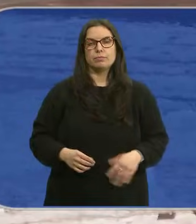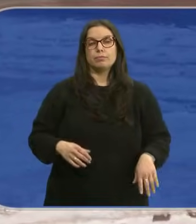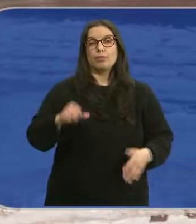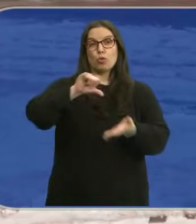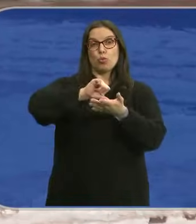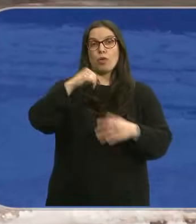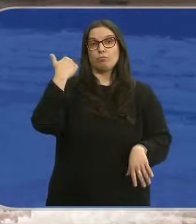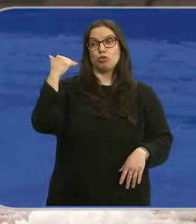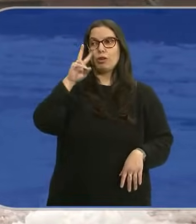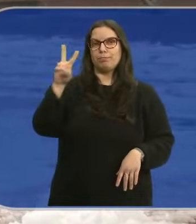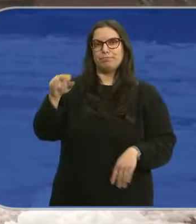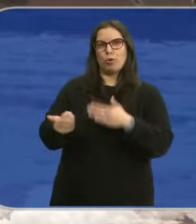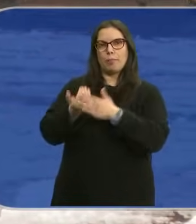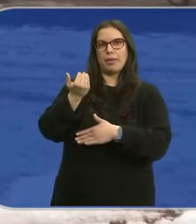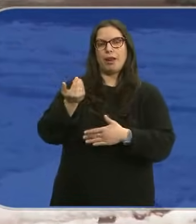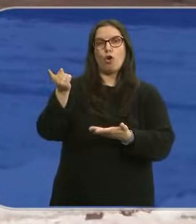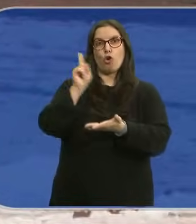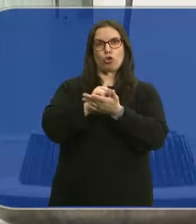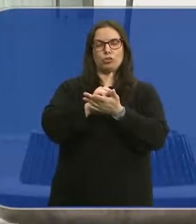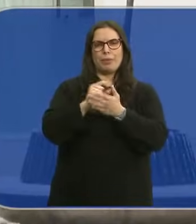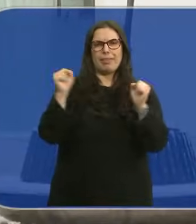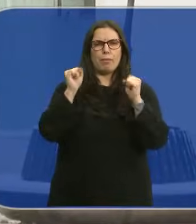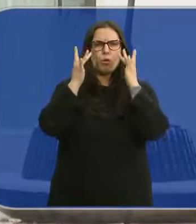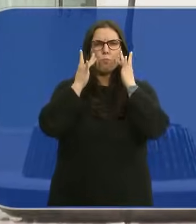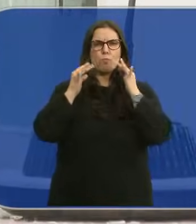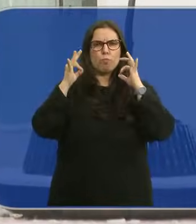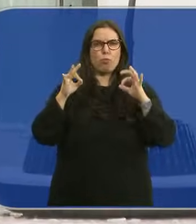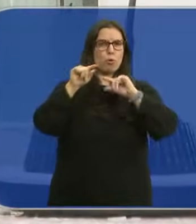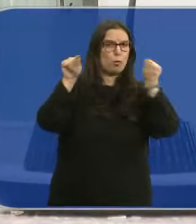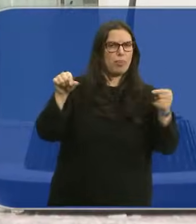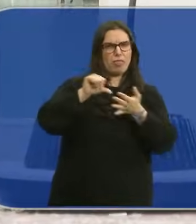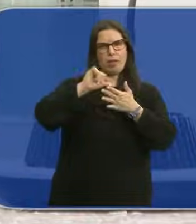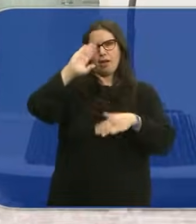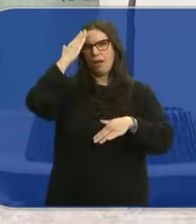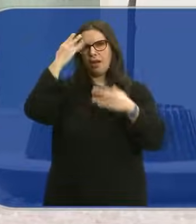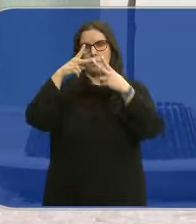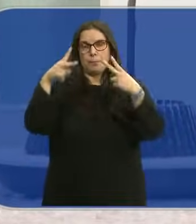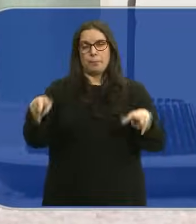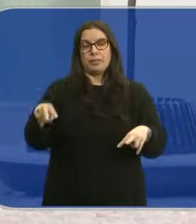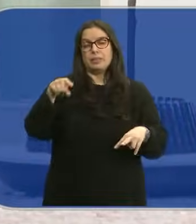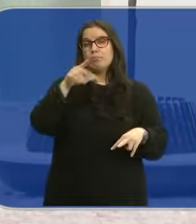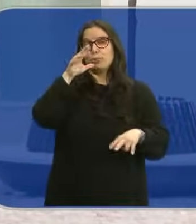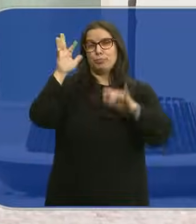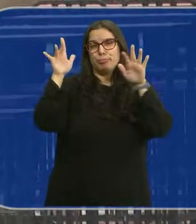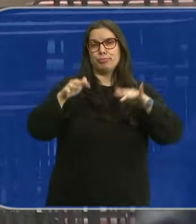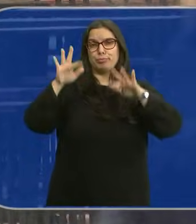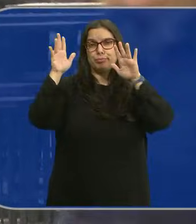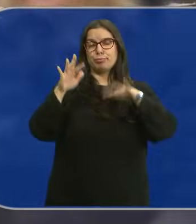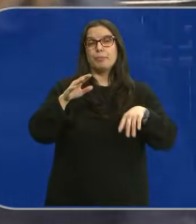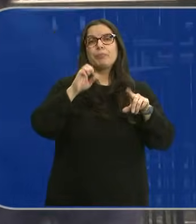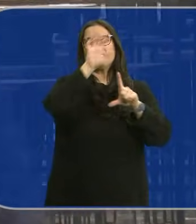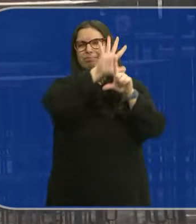Soria se ha despertado así. De nuevo, postal invernal en la provincia y en la capital. Esta vez la responsable es la